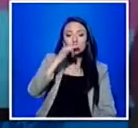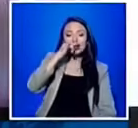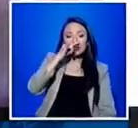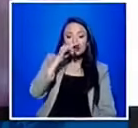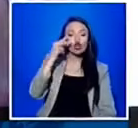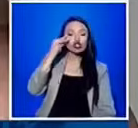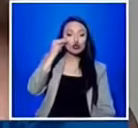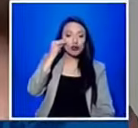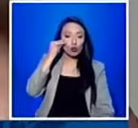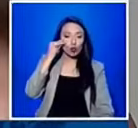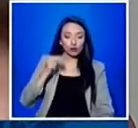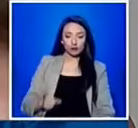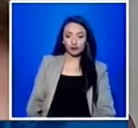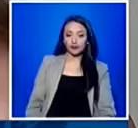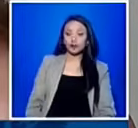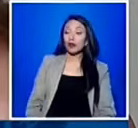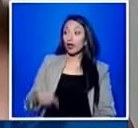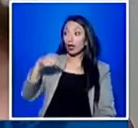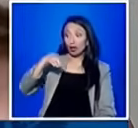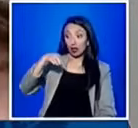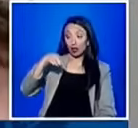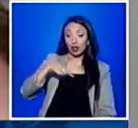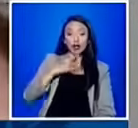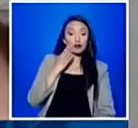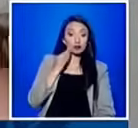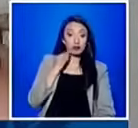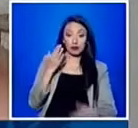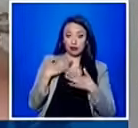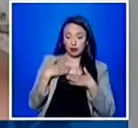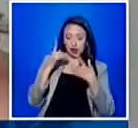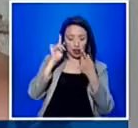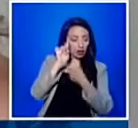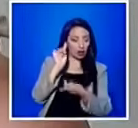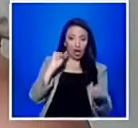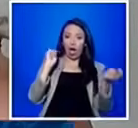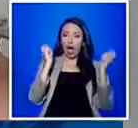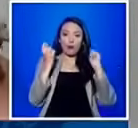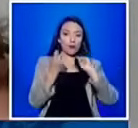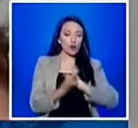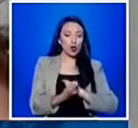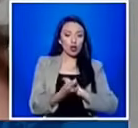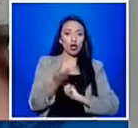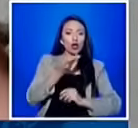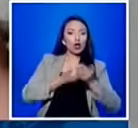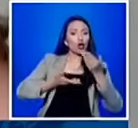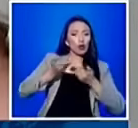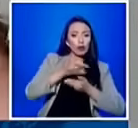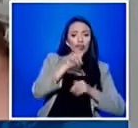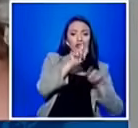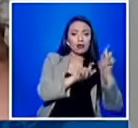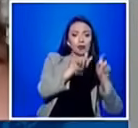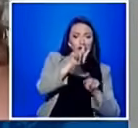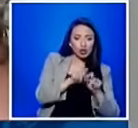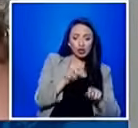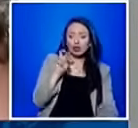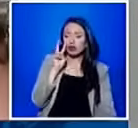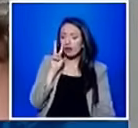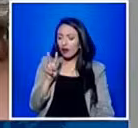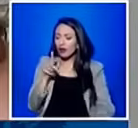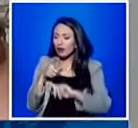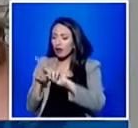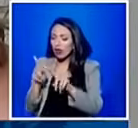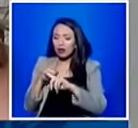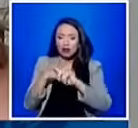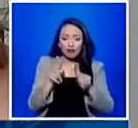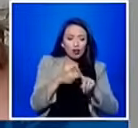con síndrome de Down. Una experiencia que a mí me ha cambiado la vida por completo. El compartir con distintas personas, el ver distintas